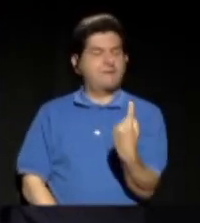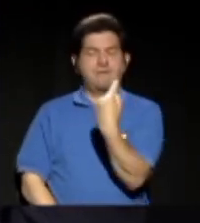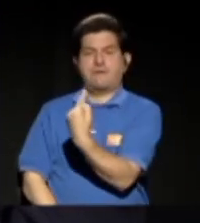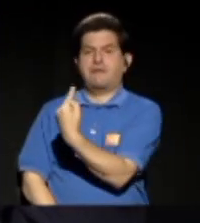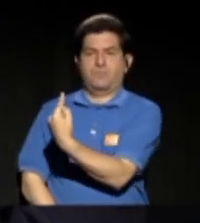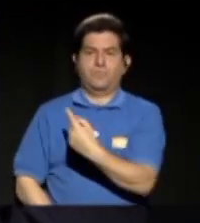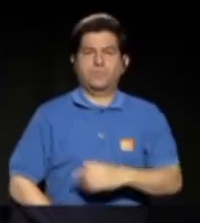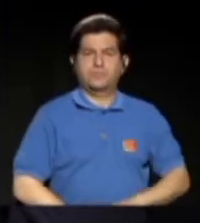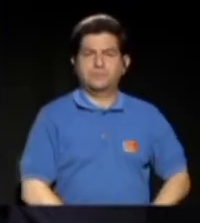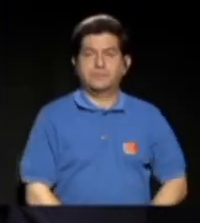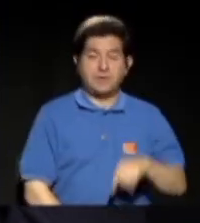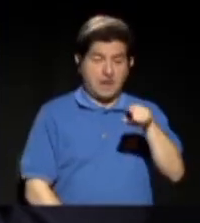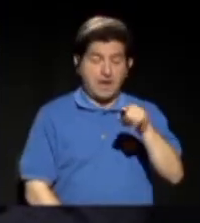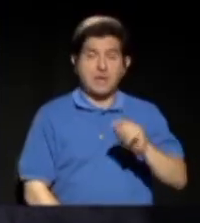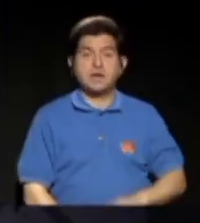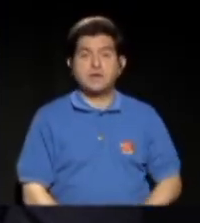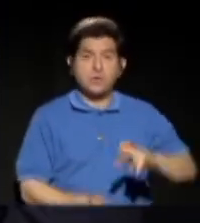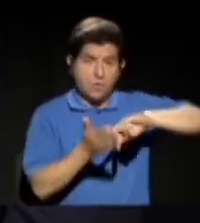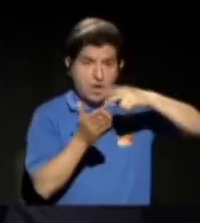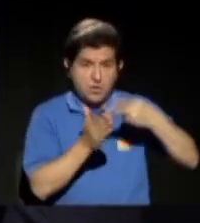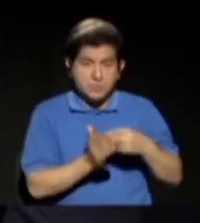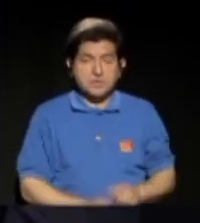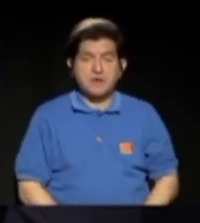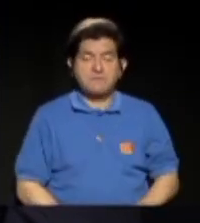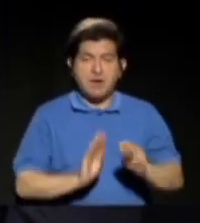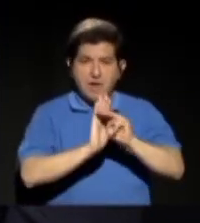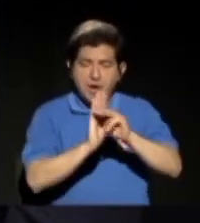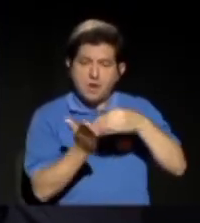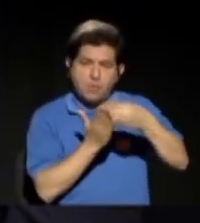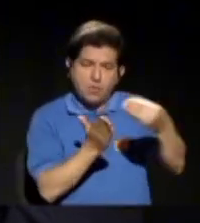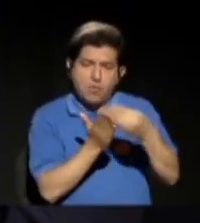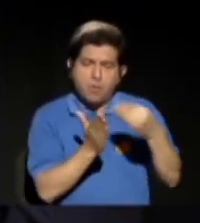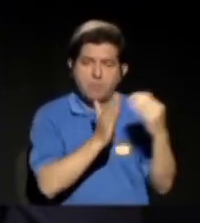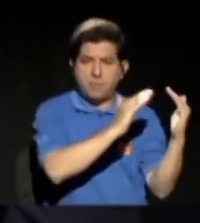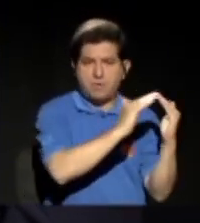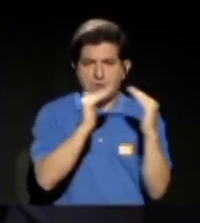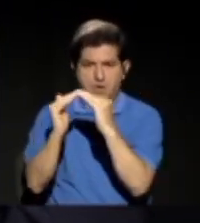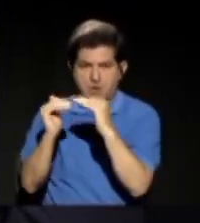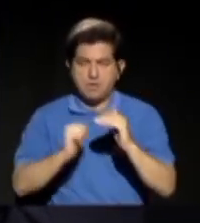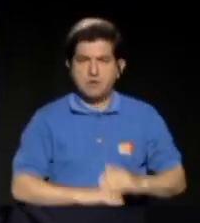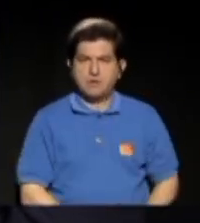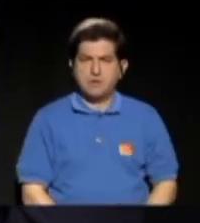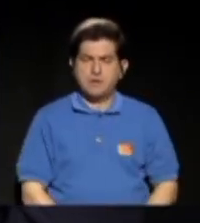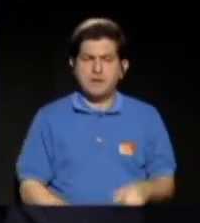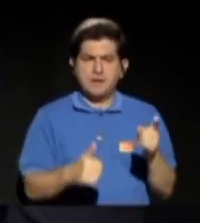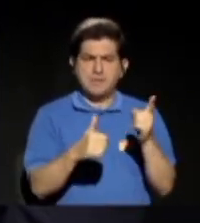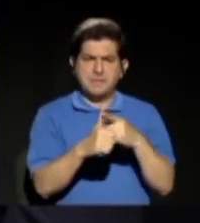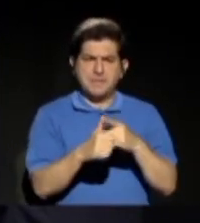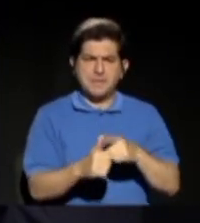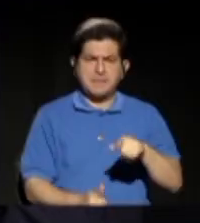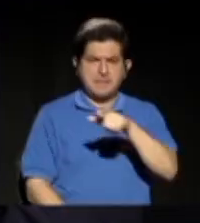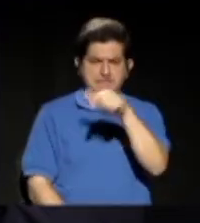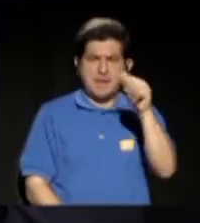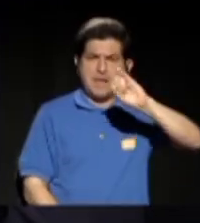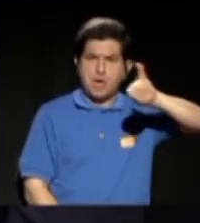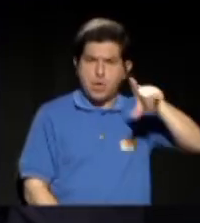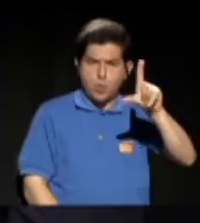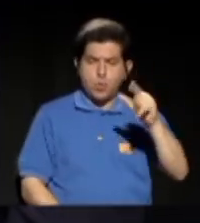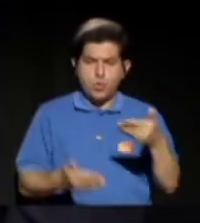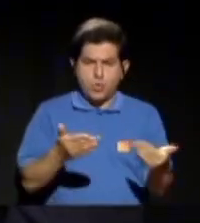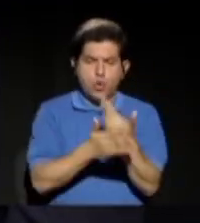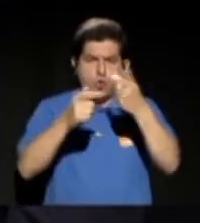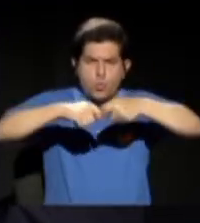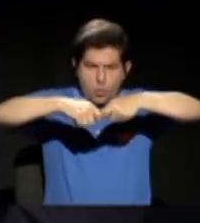y servicios dentro de ese patrón de consumo de los hogares. Entonces, con el primer mes de julio, tenemos esta nueva